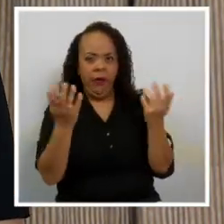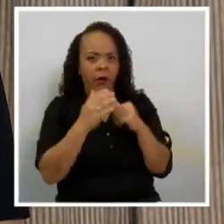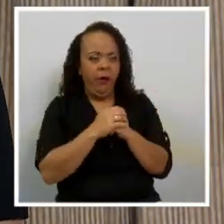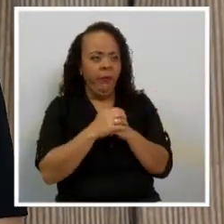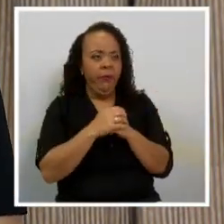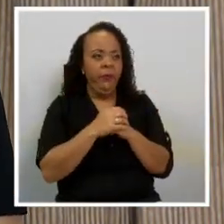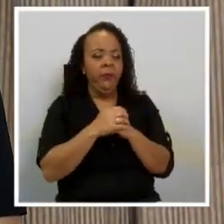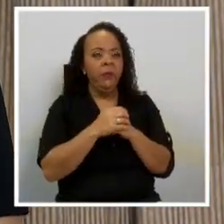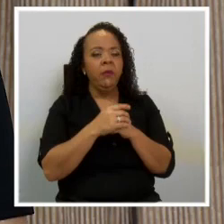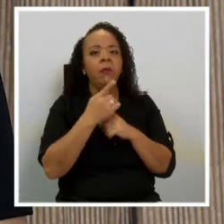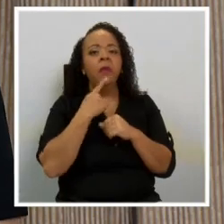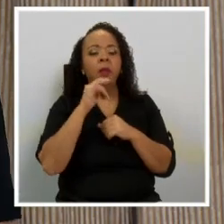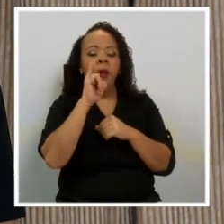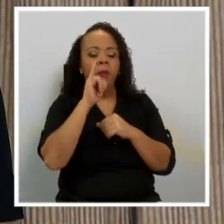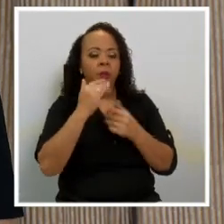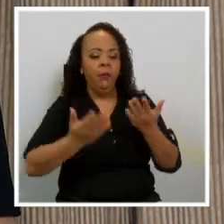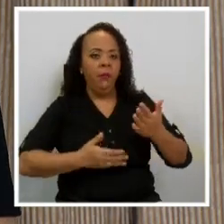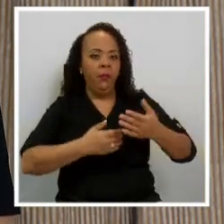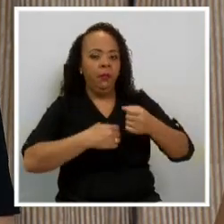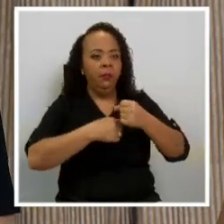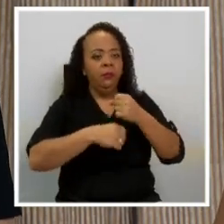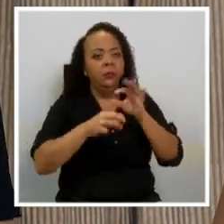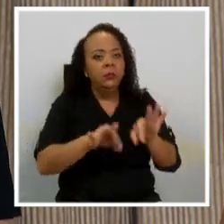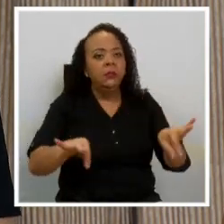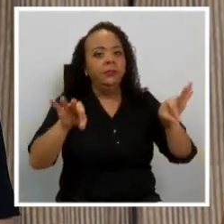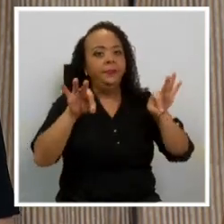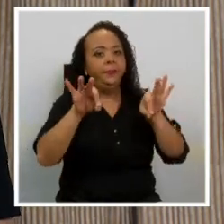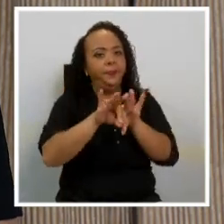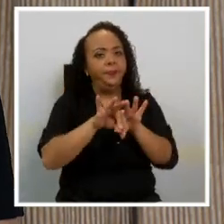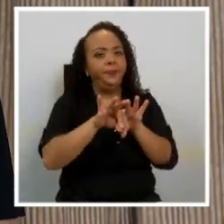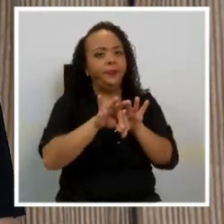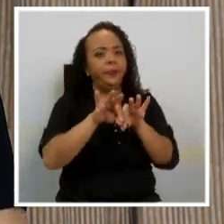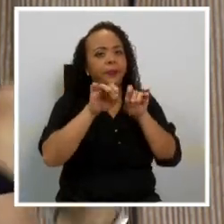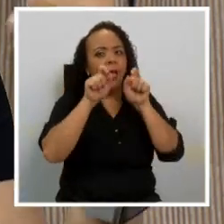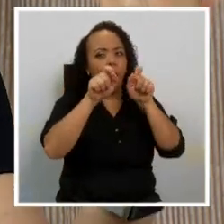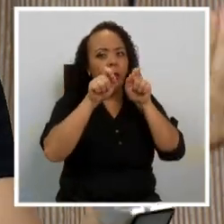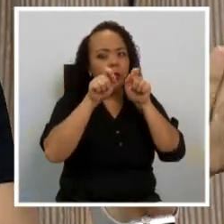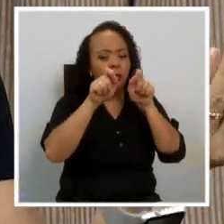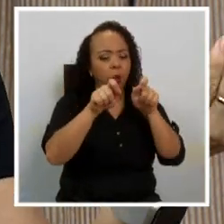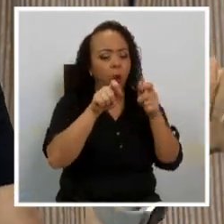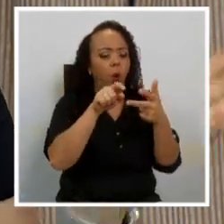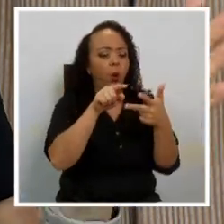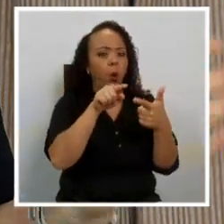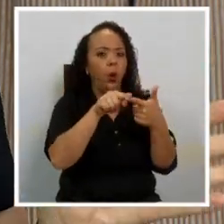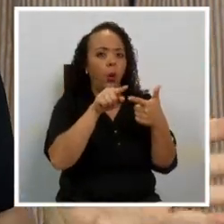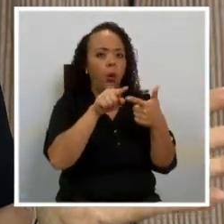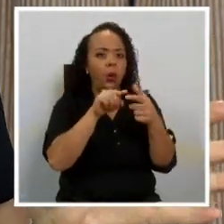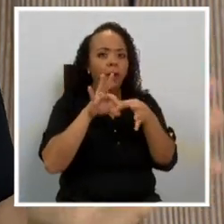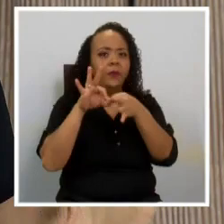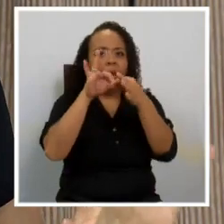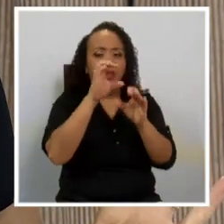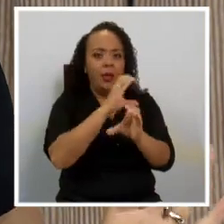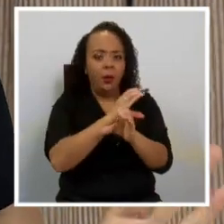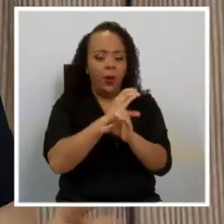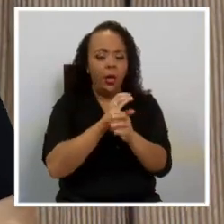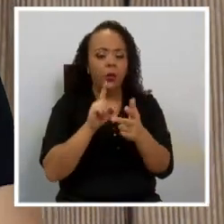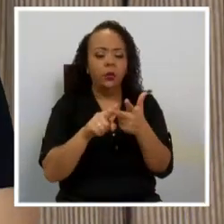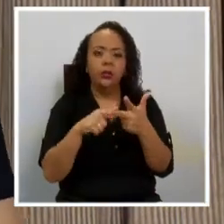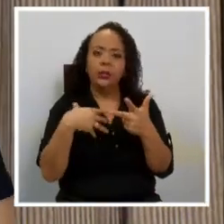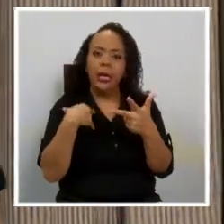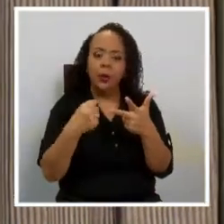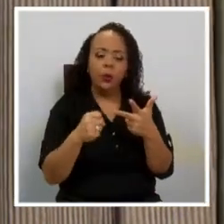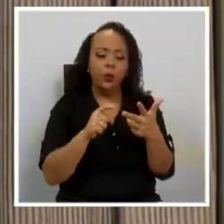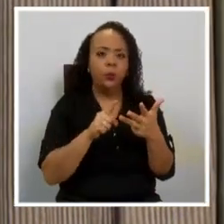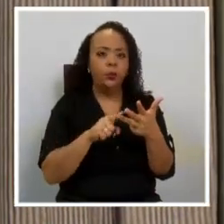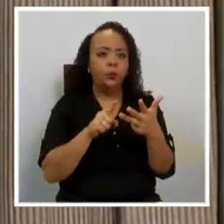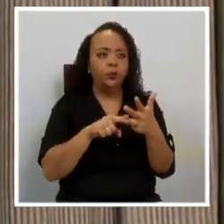como servicio esencial las redes de cuidado, la educación, salud. Los servicios de salud, digamos que ya estaba, pero